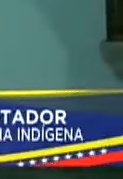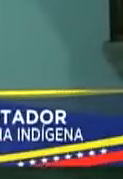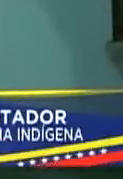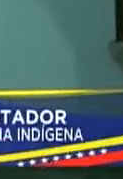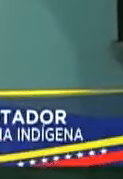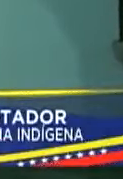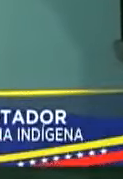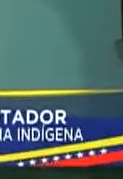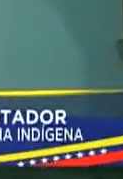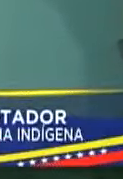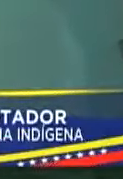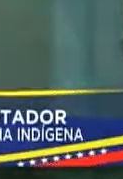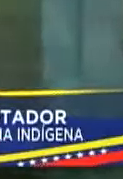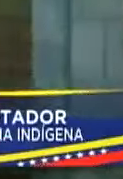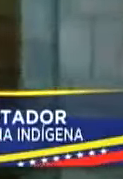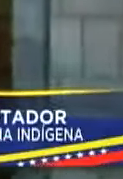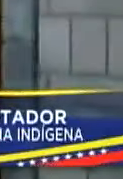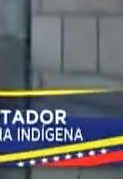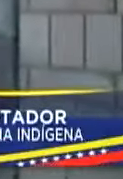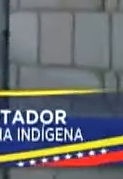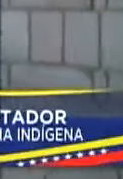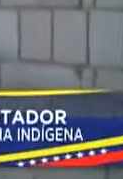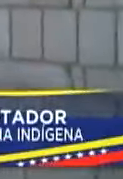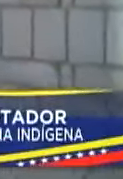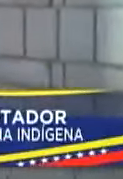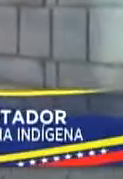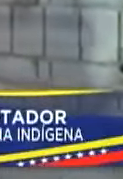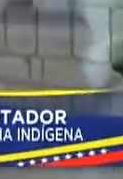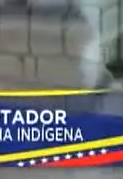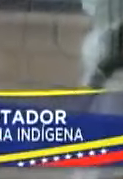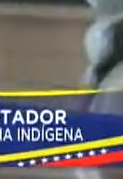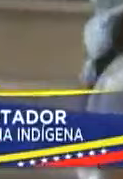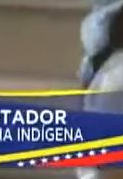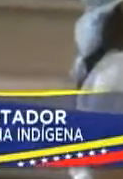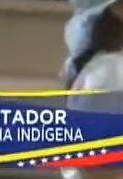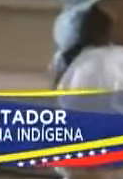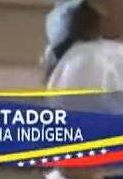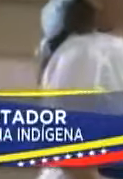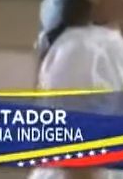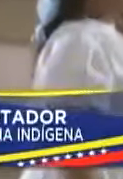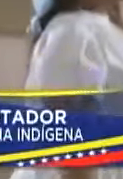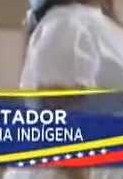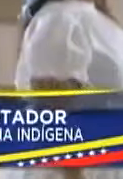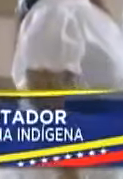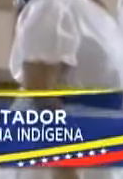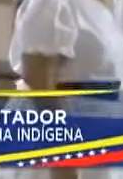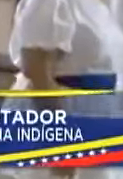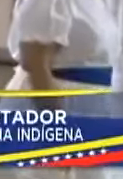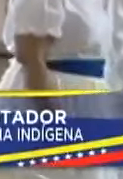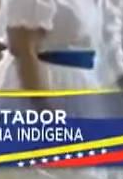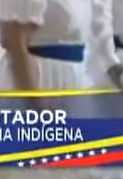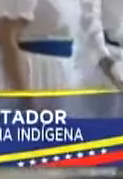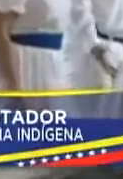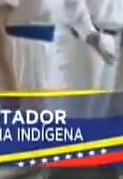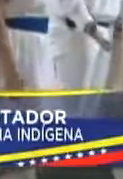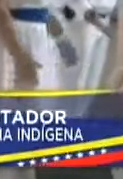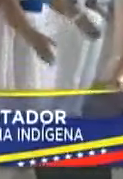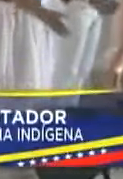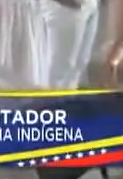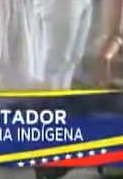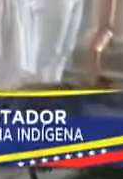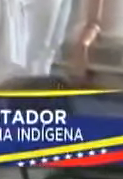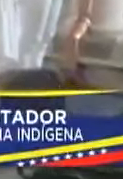presencia del jefe de Estado venezolano en el contexto de esta fecha histórica, 12 de octubre, Día de la Resistencia Indígena